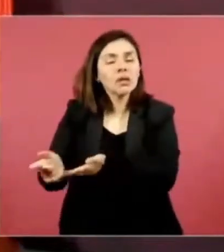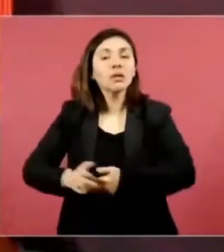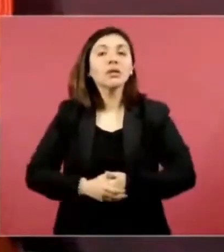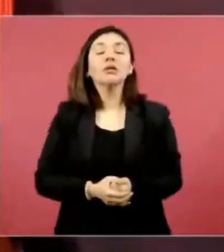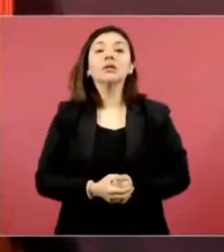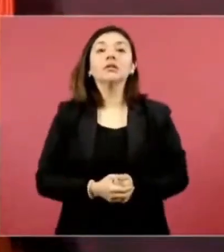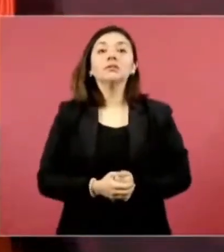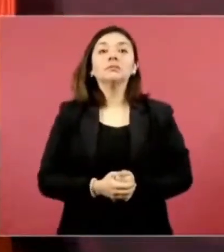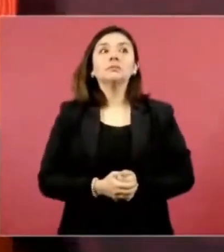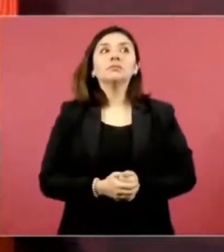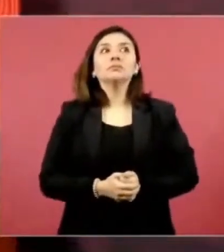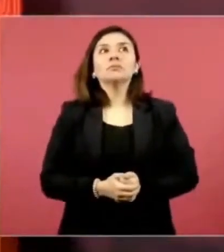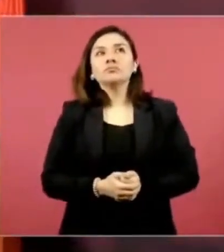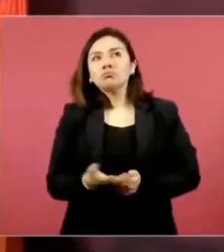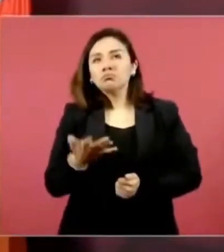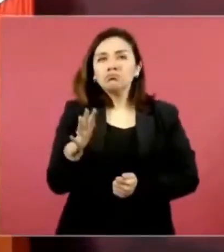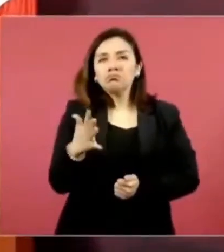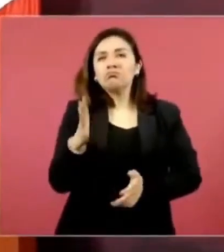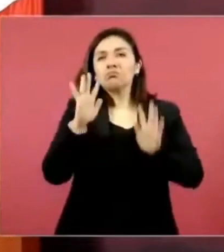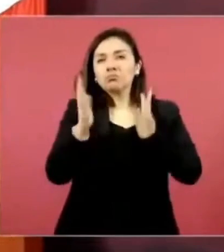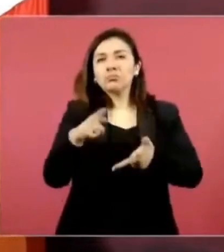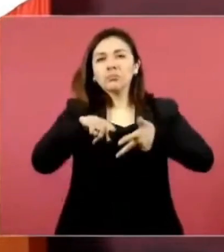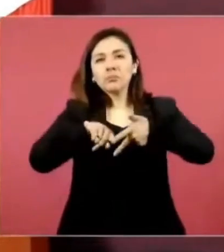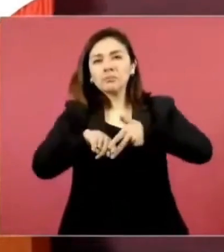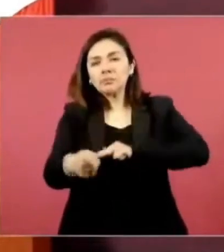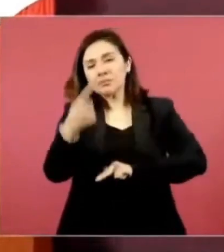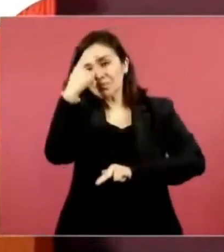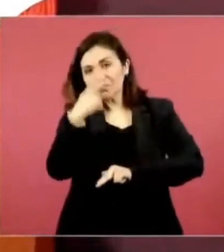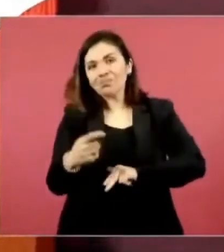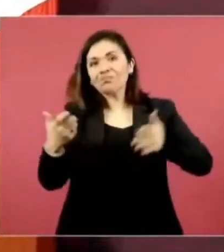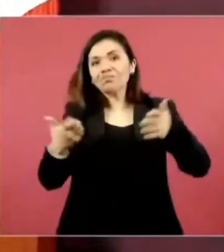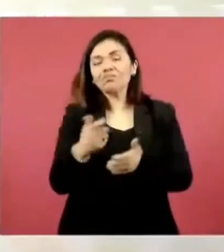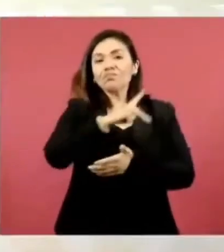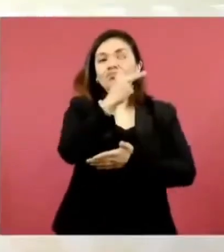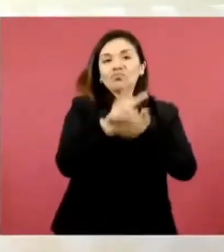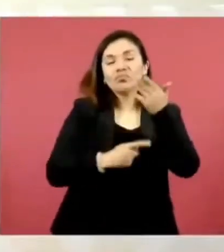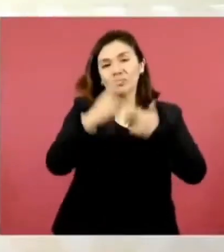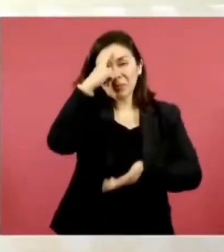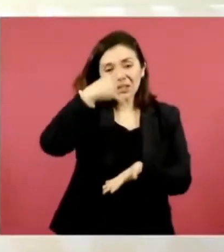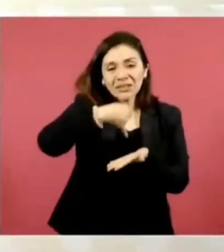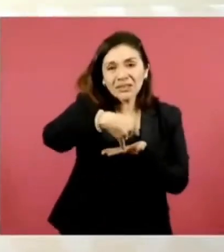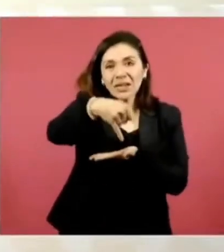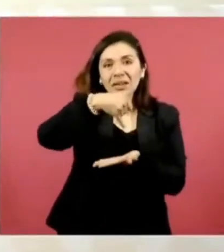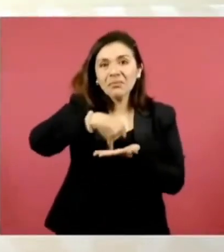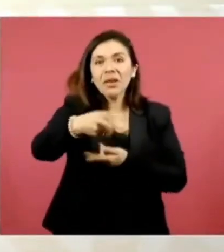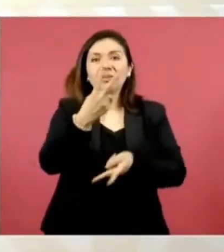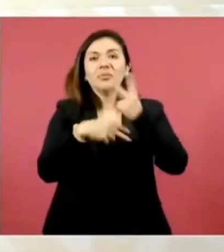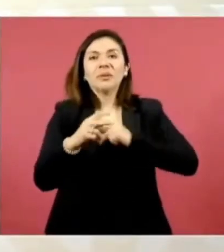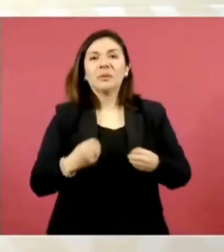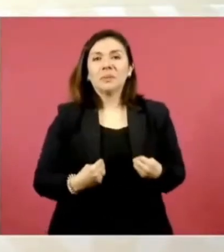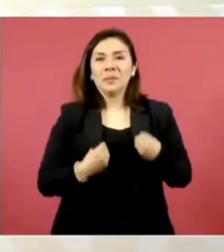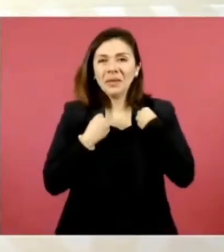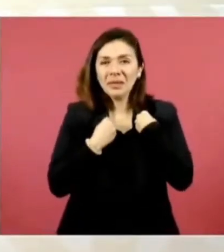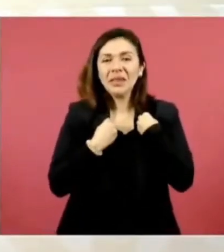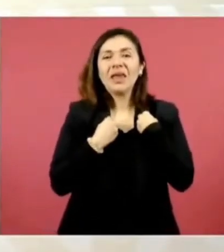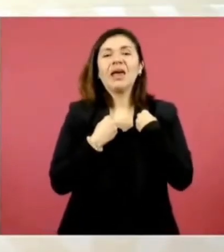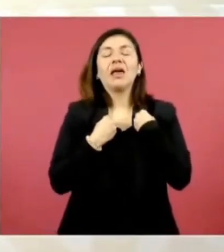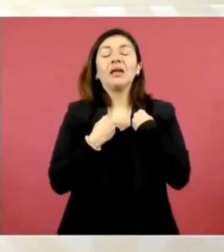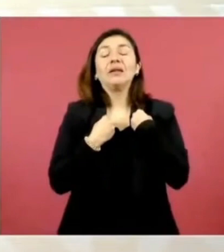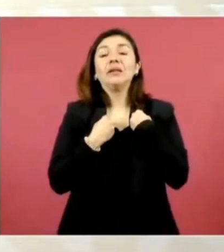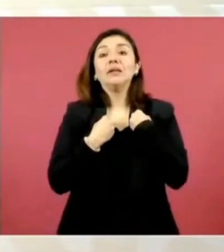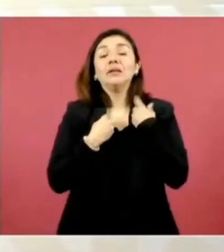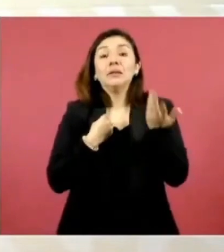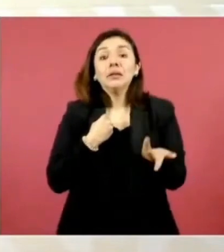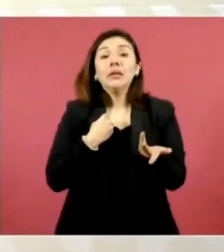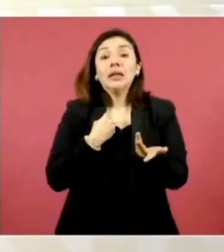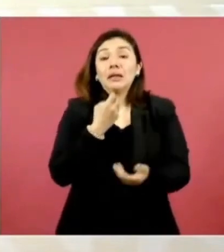Ya habíamos iniciado los programas Sembrando Vida, de modo que